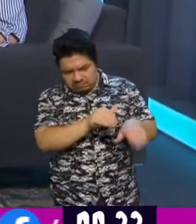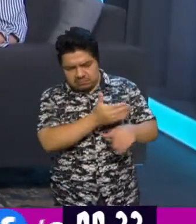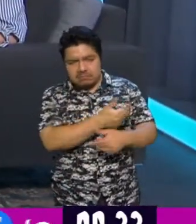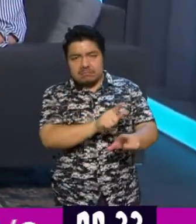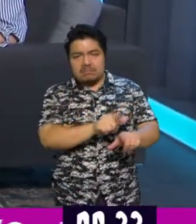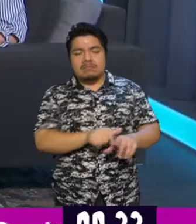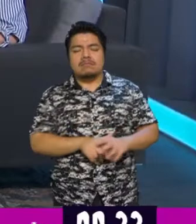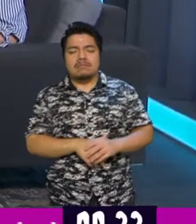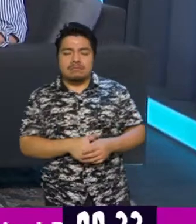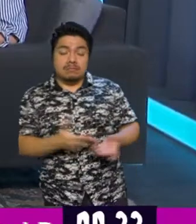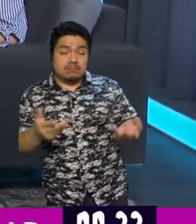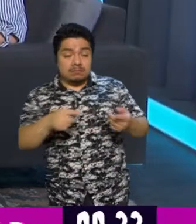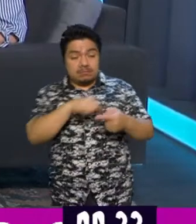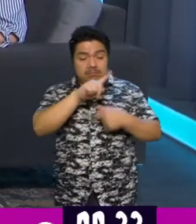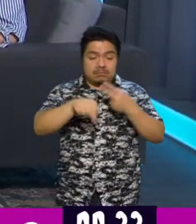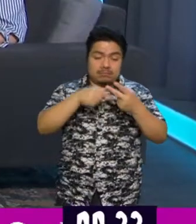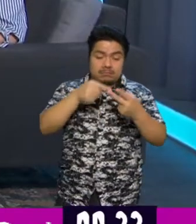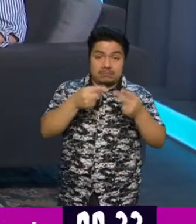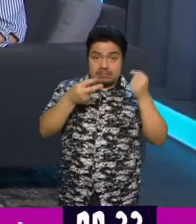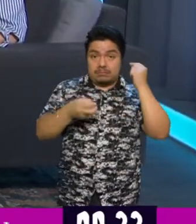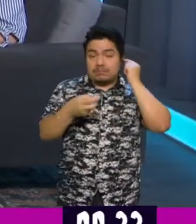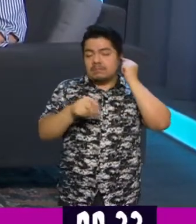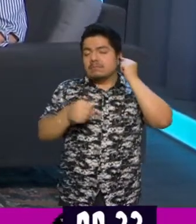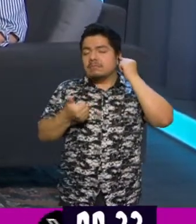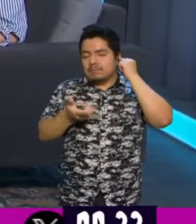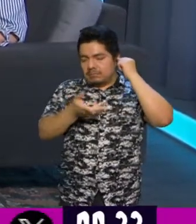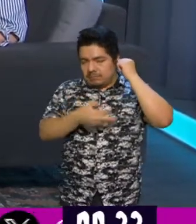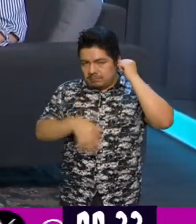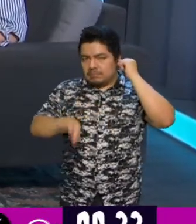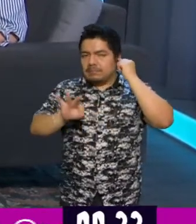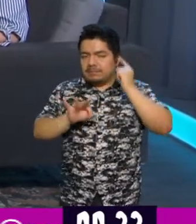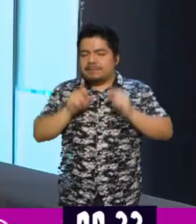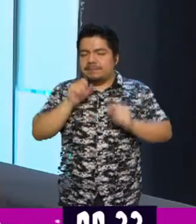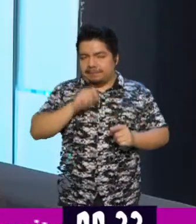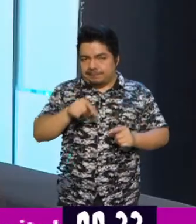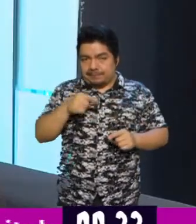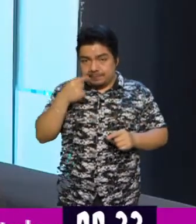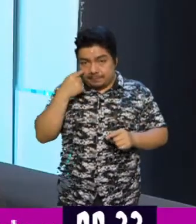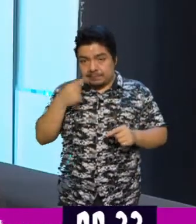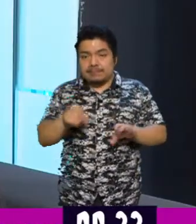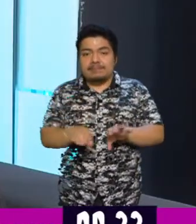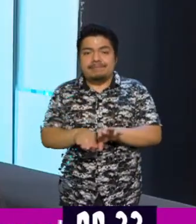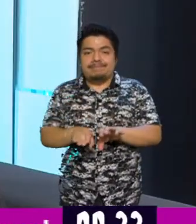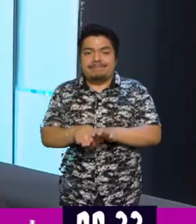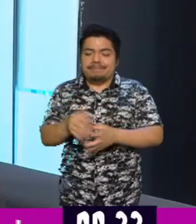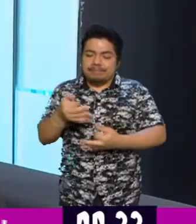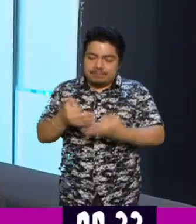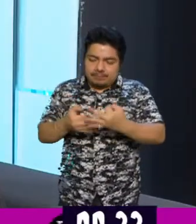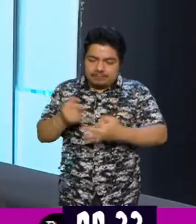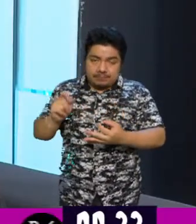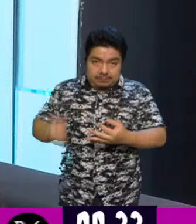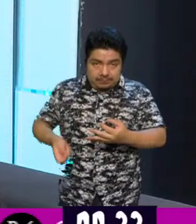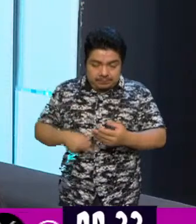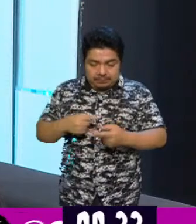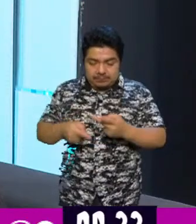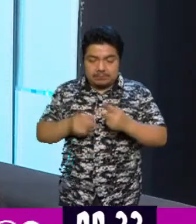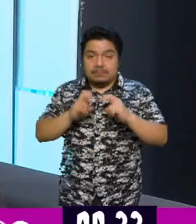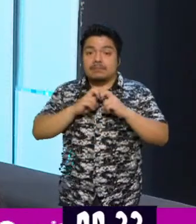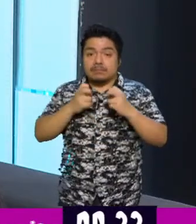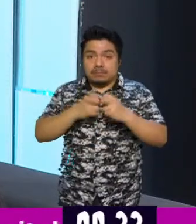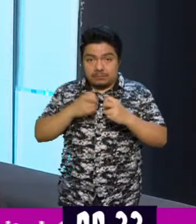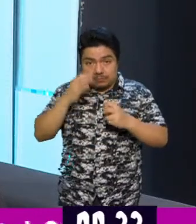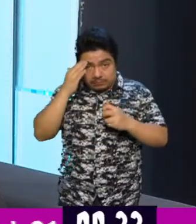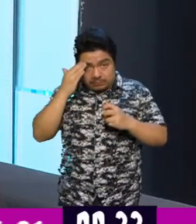caso. Y luego hay otro caso que es muy importante y que nos deja ver la actuación de jueces, de ministros,